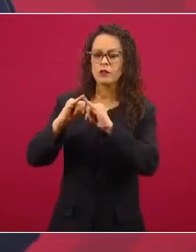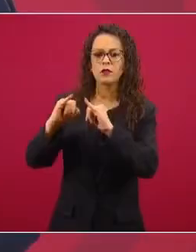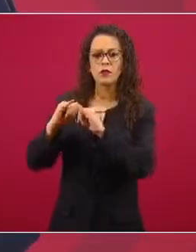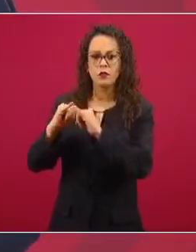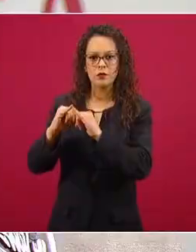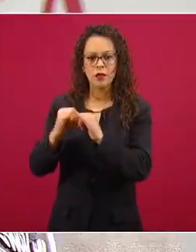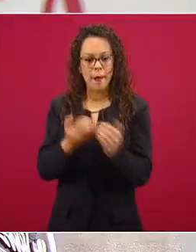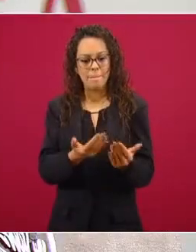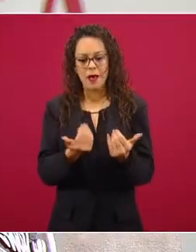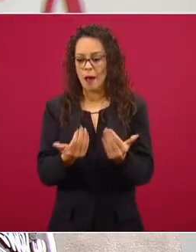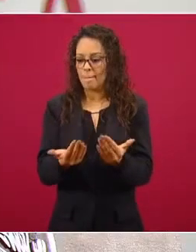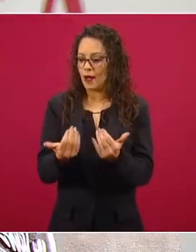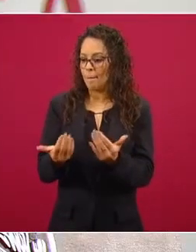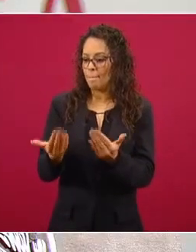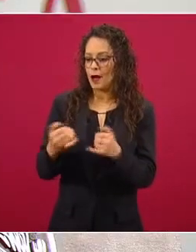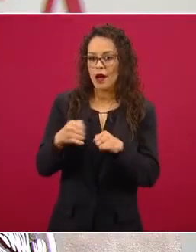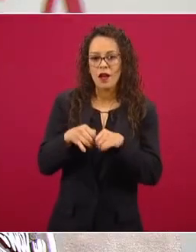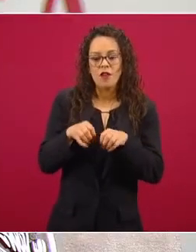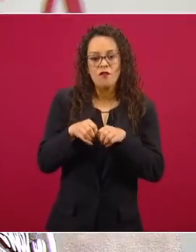información